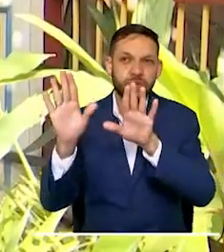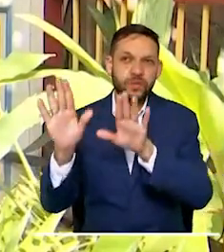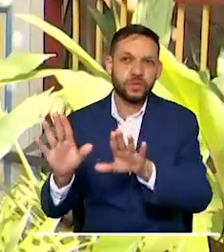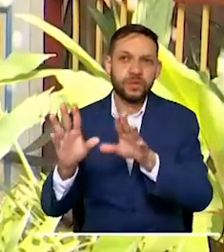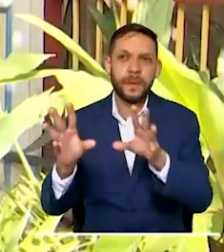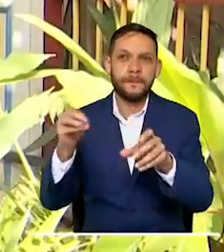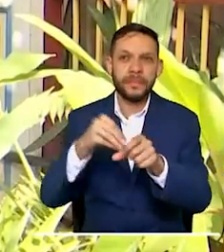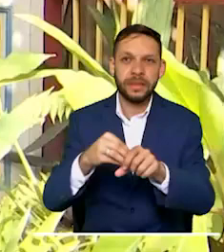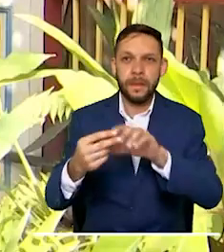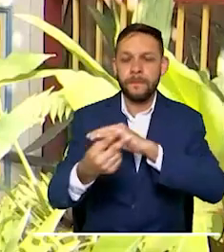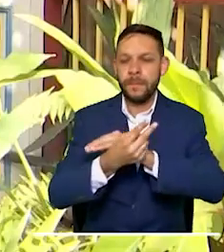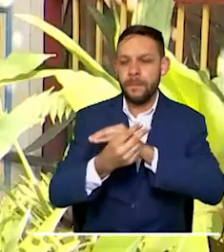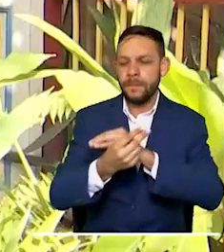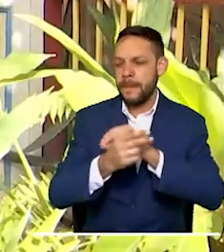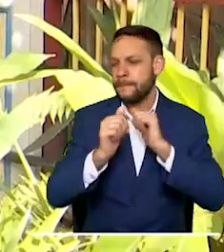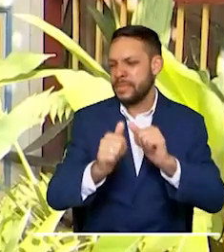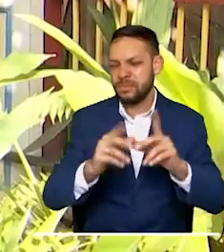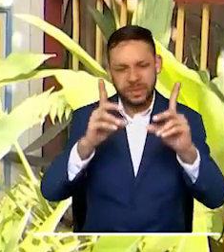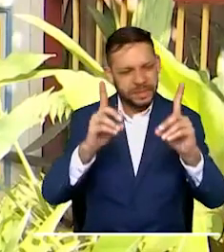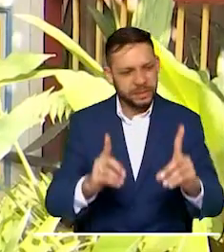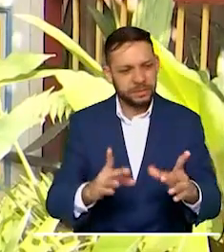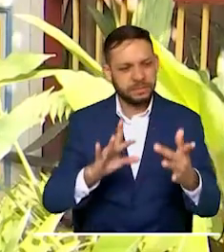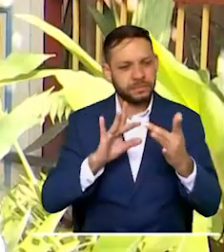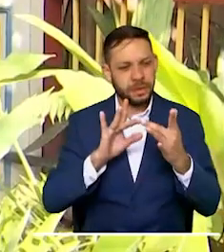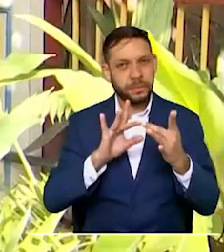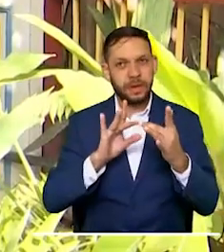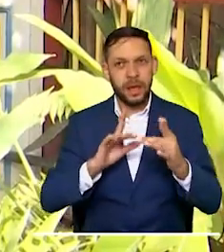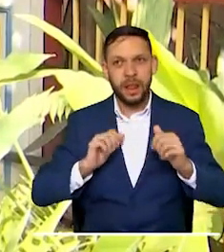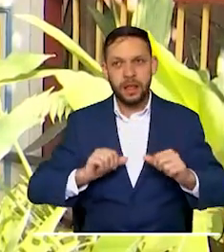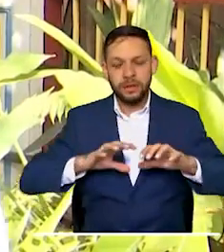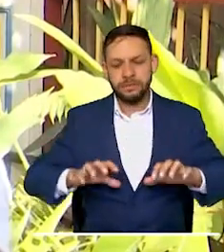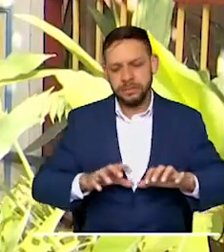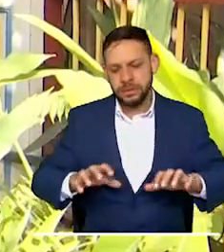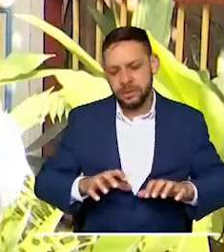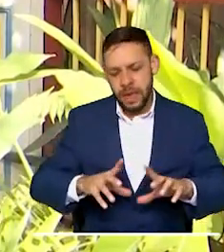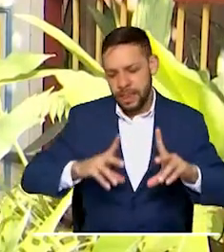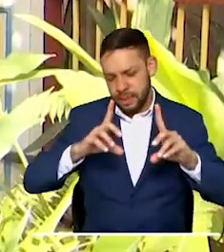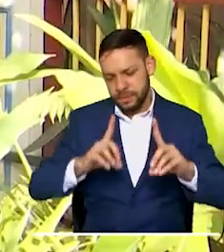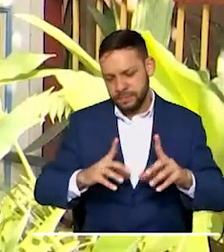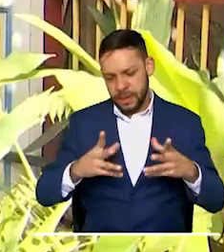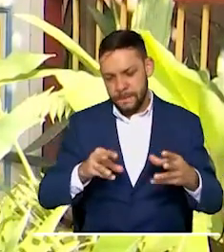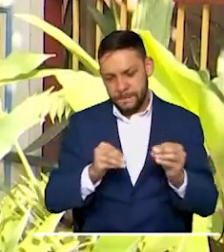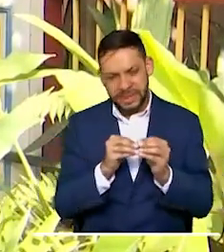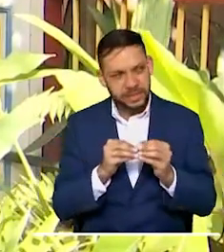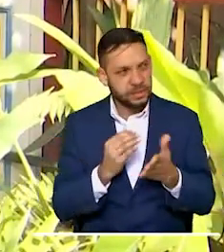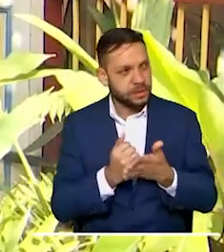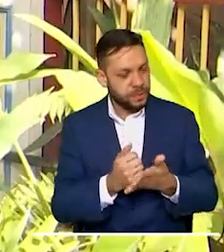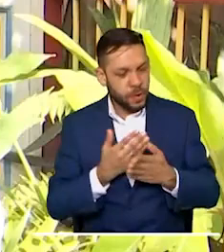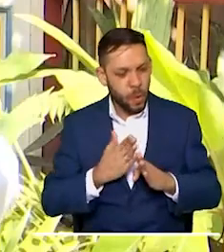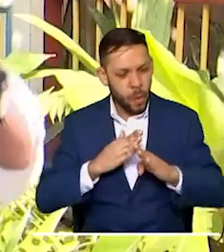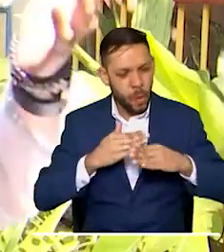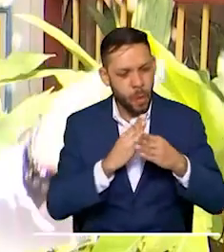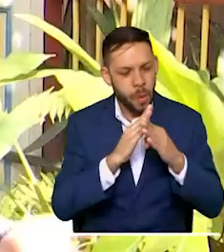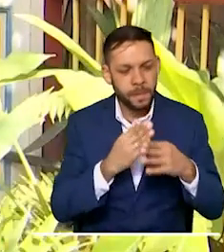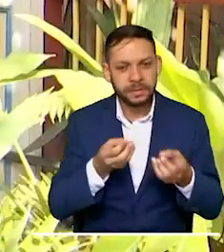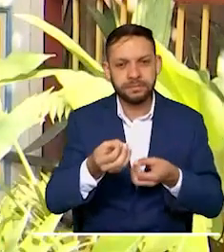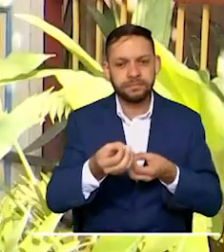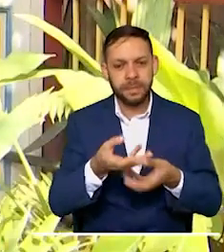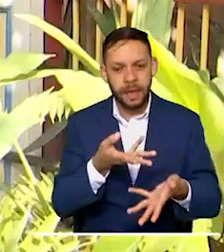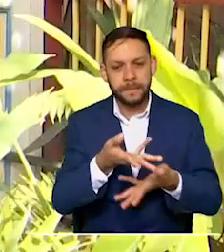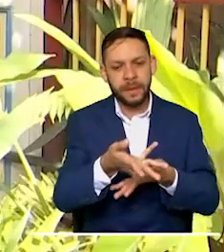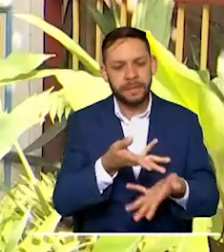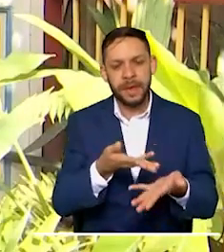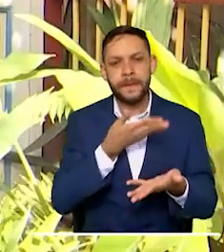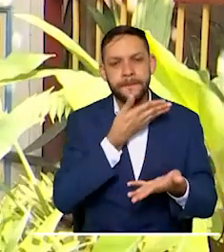ustedes, para que sean ustedes esas personas encargadas, sean ustedes los médicos de ustedes mismos, y nos convirtamos en un equipo terapéutico y podamos tener